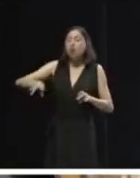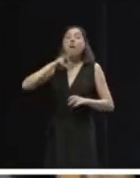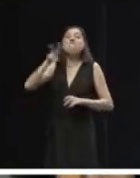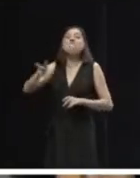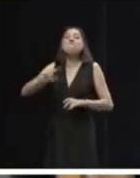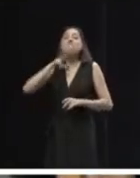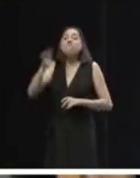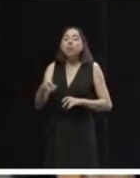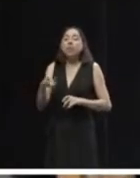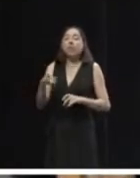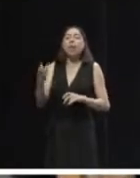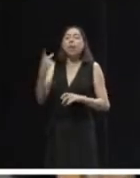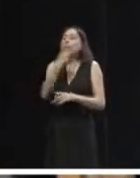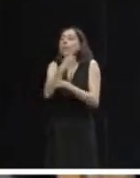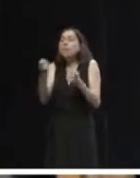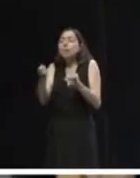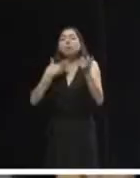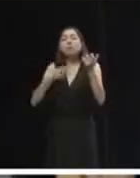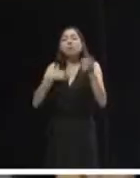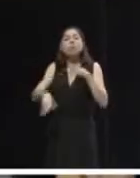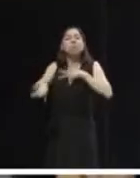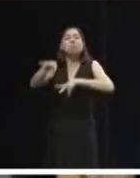que Sevilla respire.